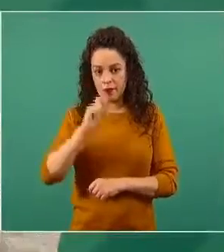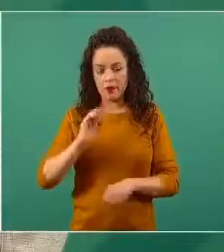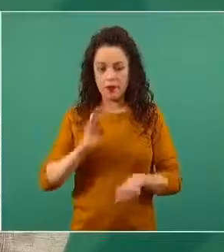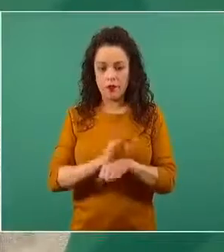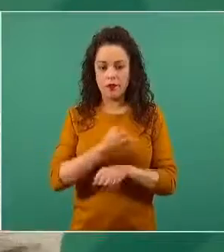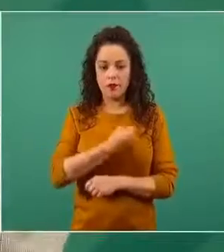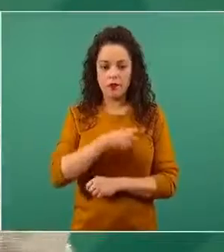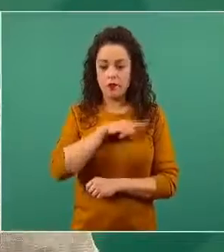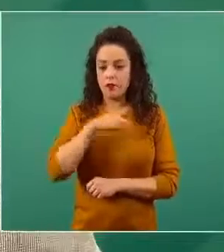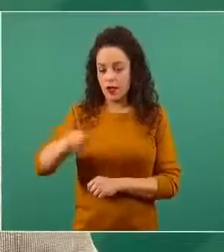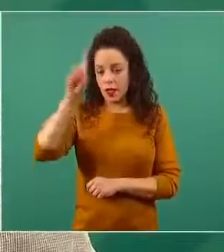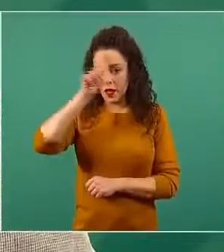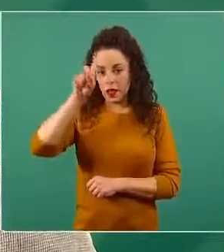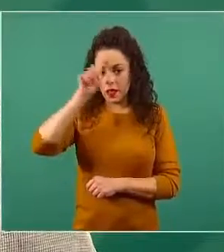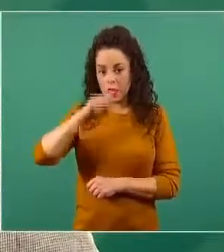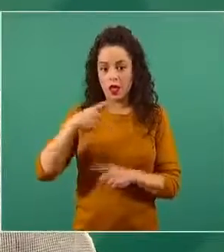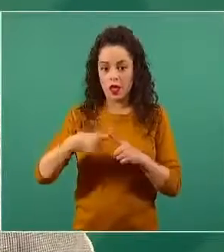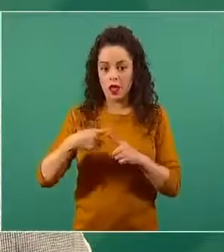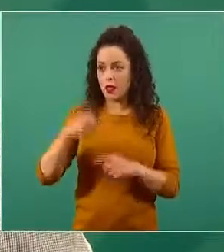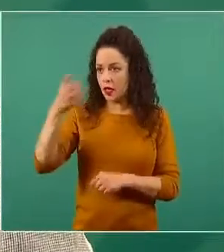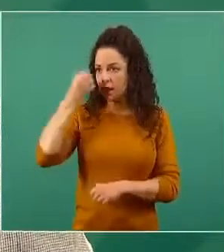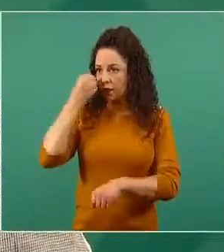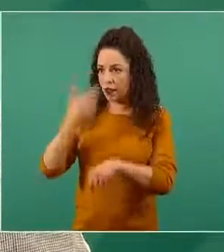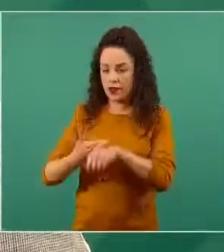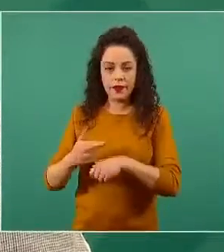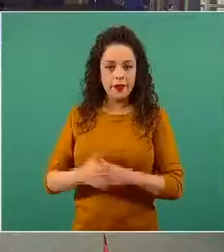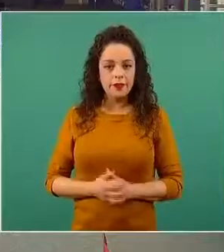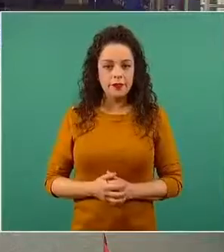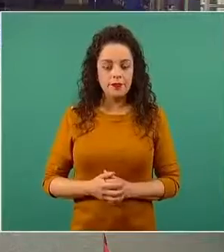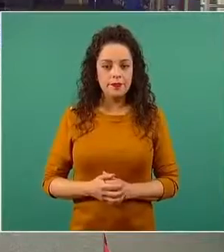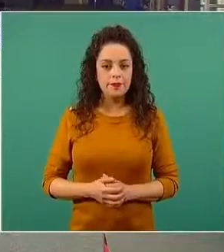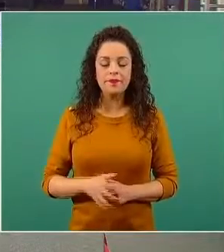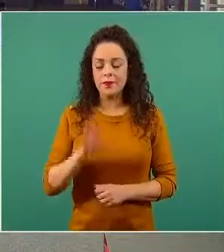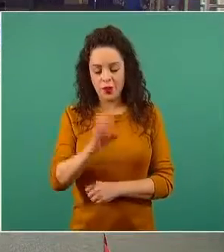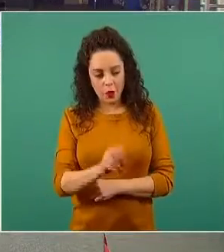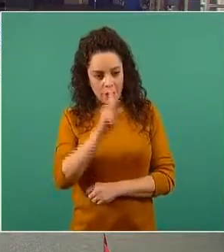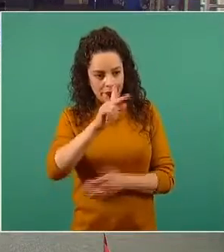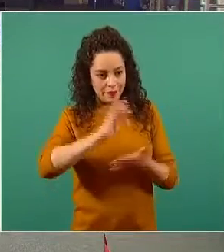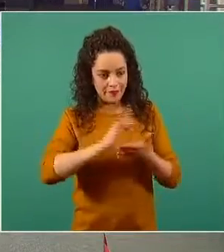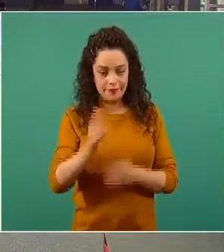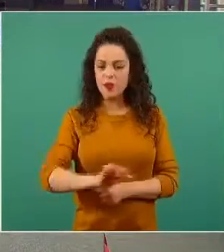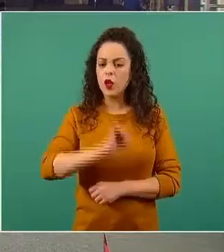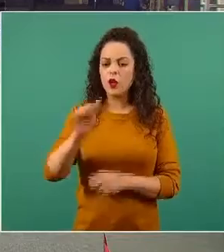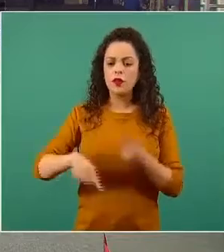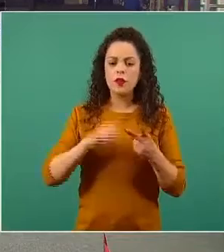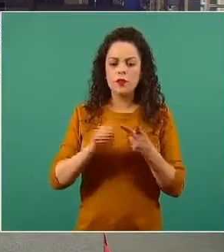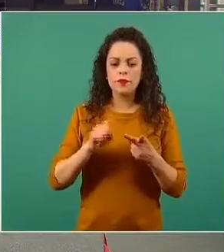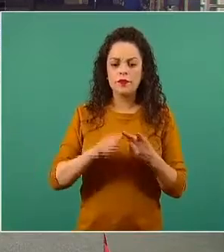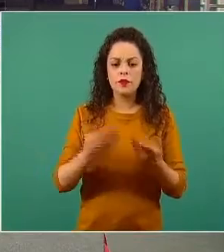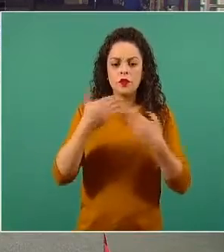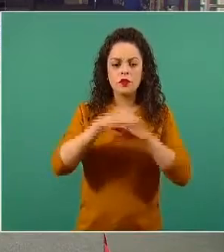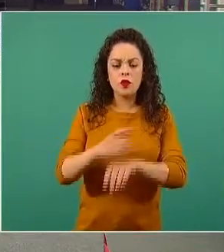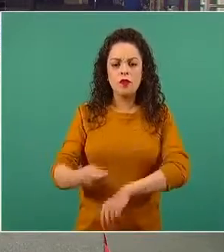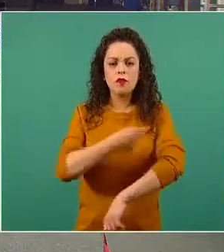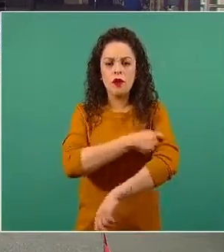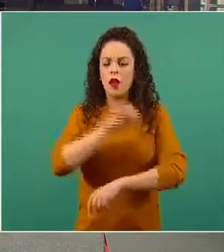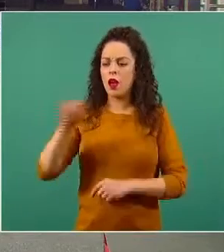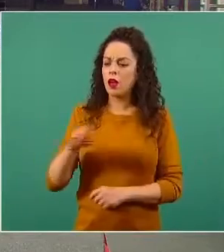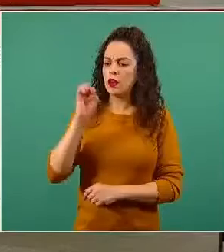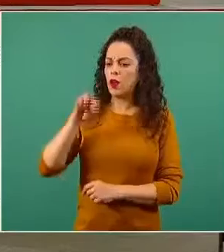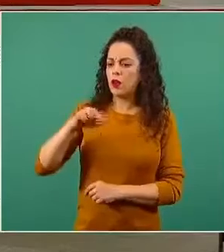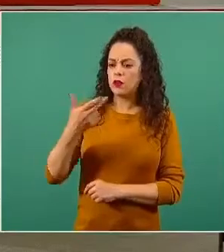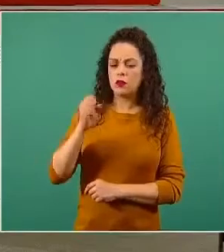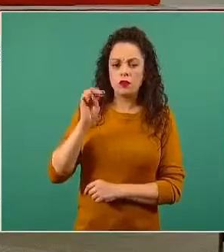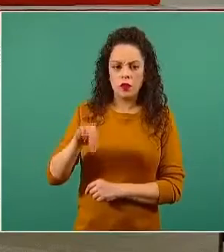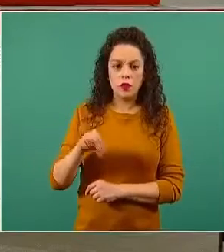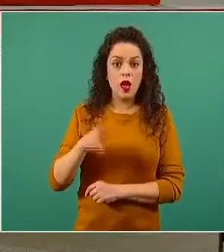quien asesora al señor secretario. Ok, gracias. Y con respecto también a la vacuna de Johnson,